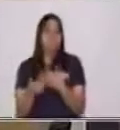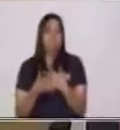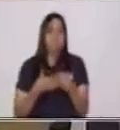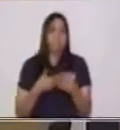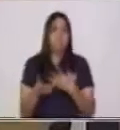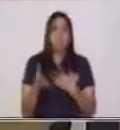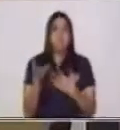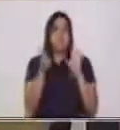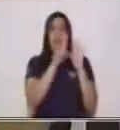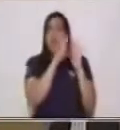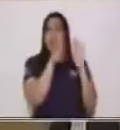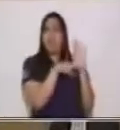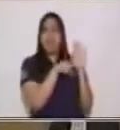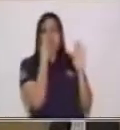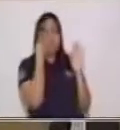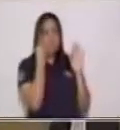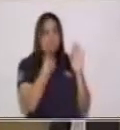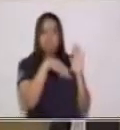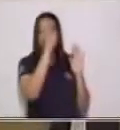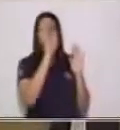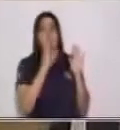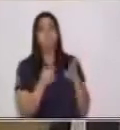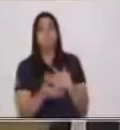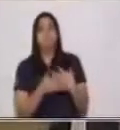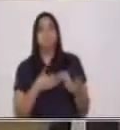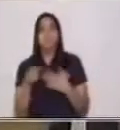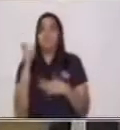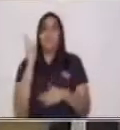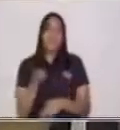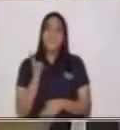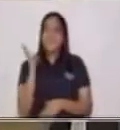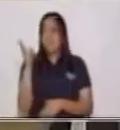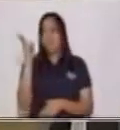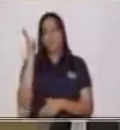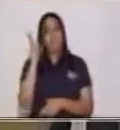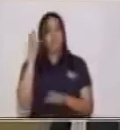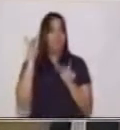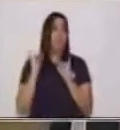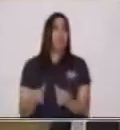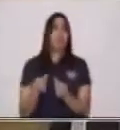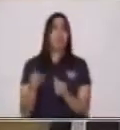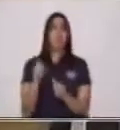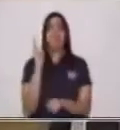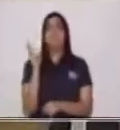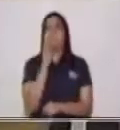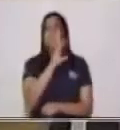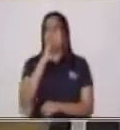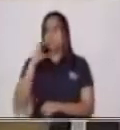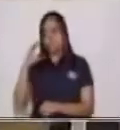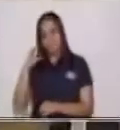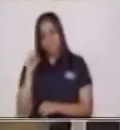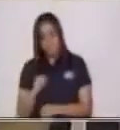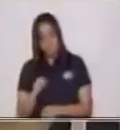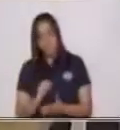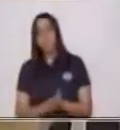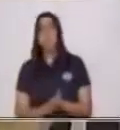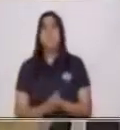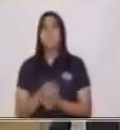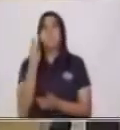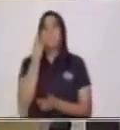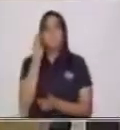sigan alguna de las reglas, estas de por sí en su grafía ya debe de tener la doble C. Entonces,